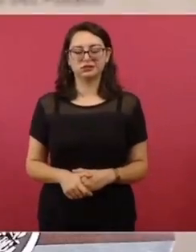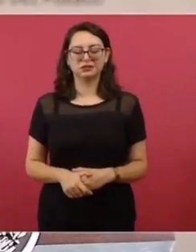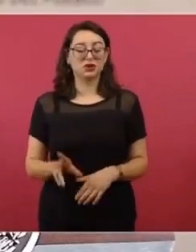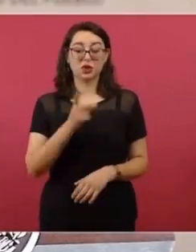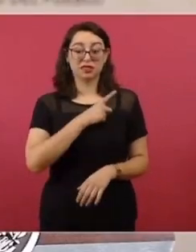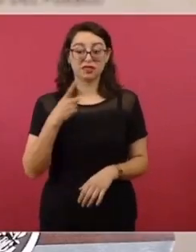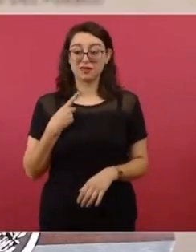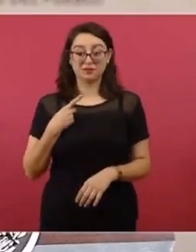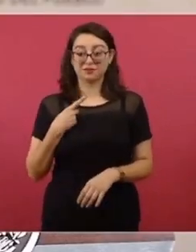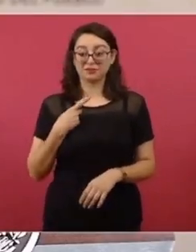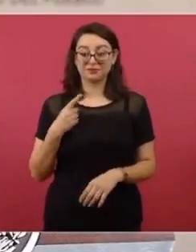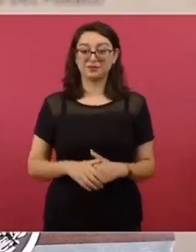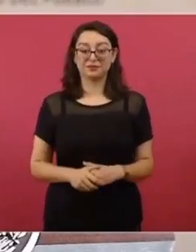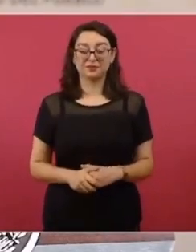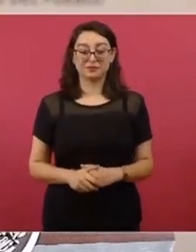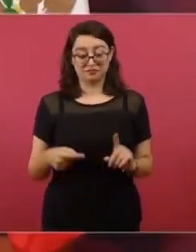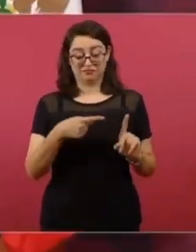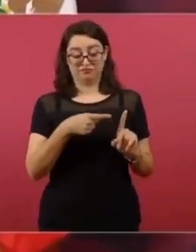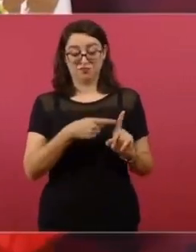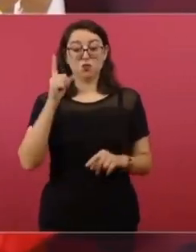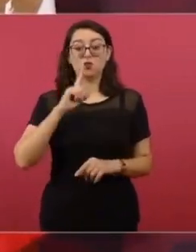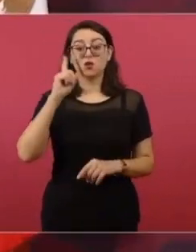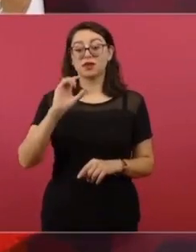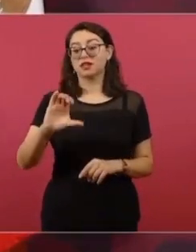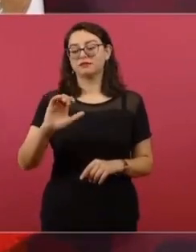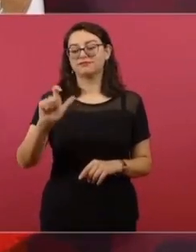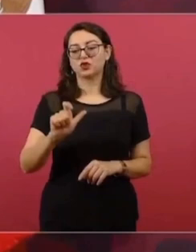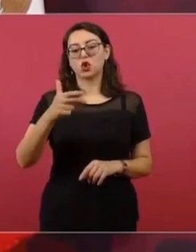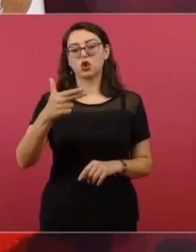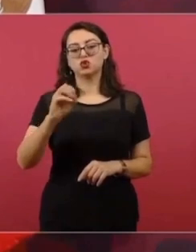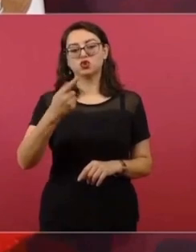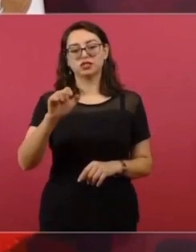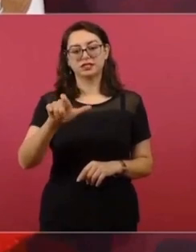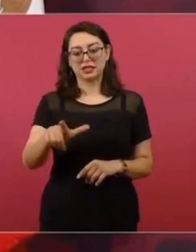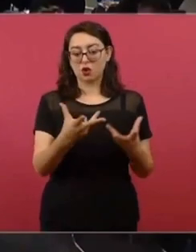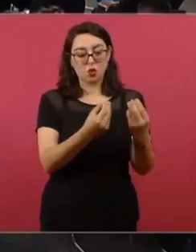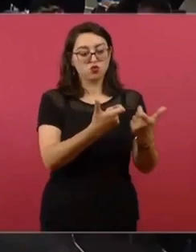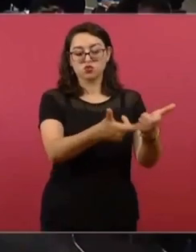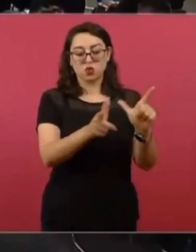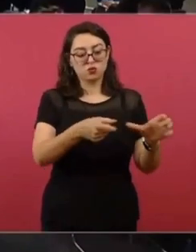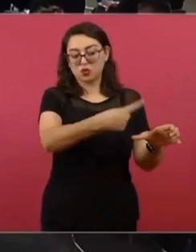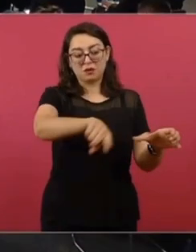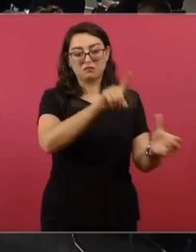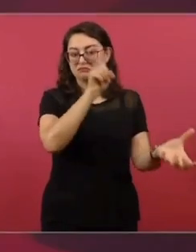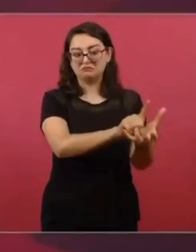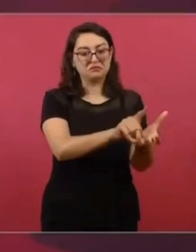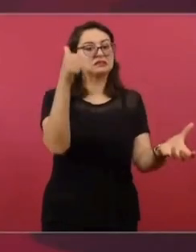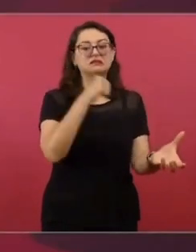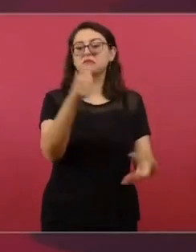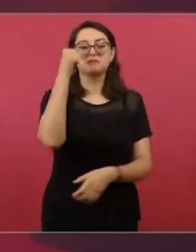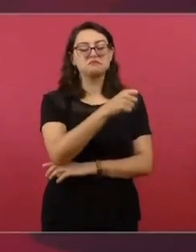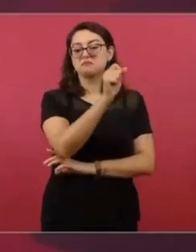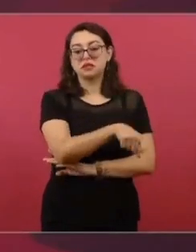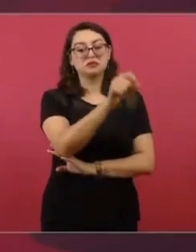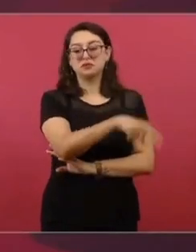pues siempre ha participado a ese grupo de Salinas, de Diego Fernández de Ceballos, de Vicente